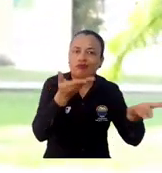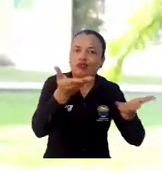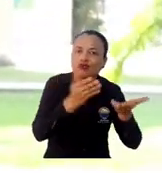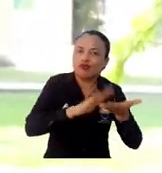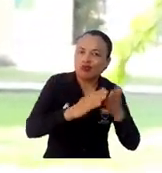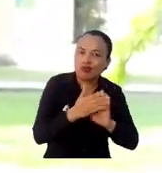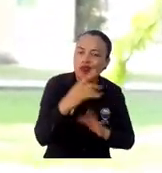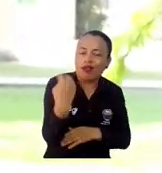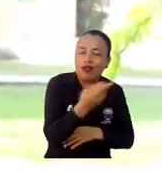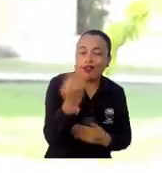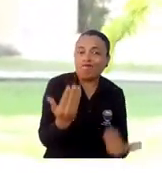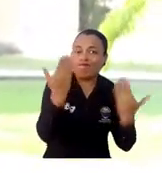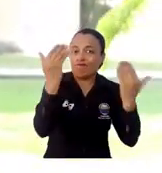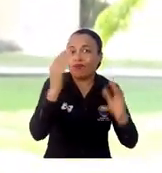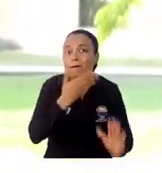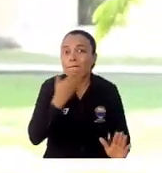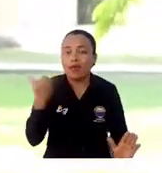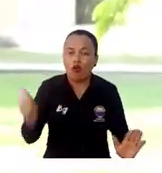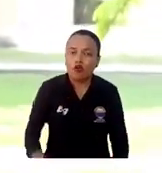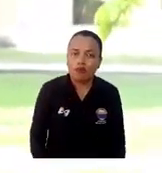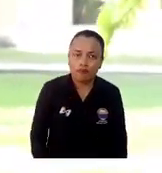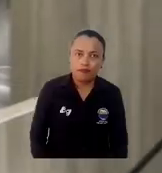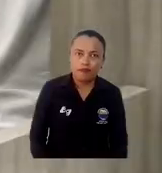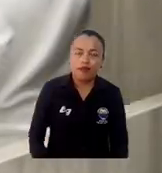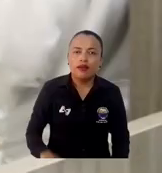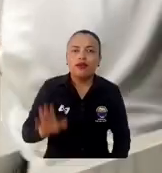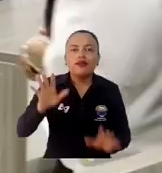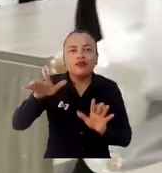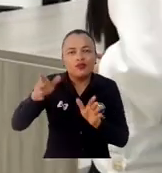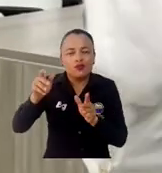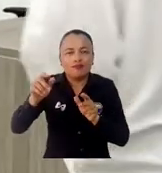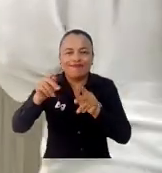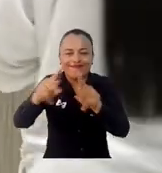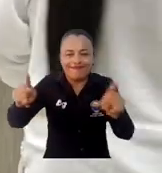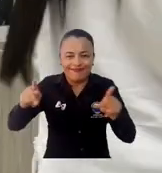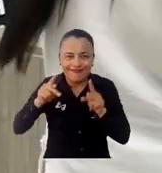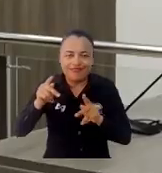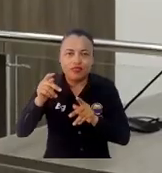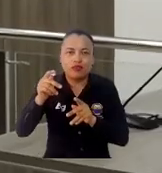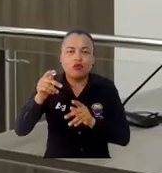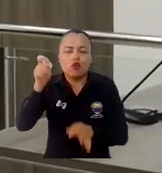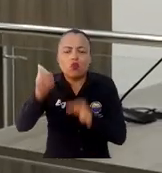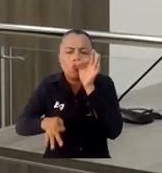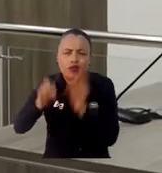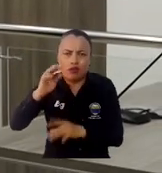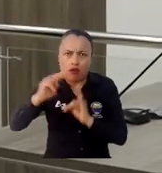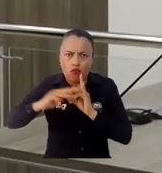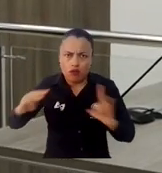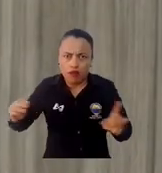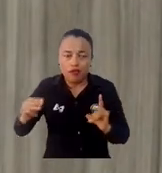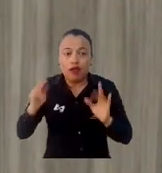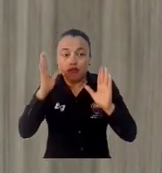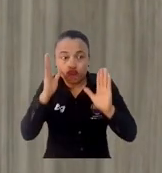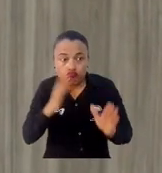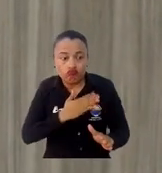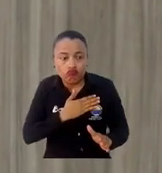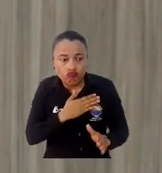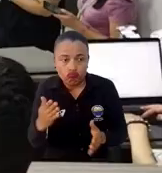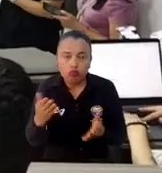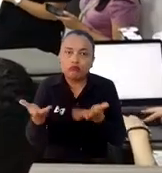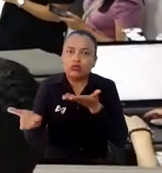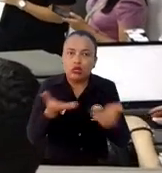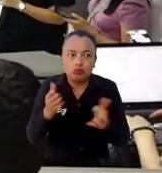mayor estén cualificados van a prestar un mejor servicio a las comunidades. La Clínica Jurídica de Unimagdalena también socializó sus servicios y desde